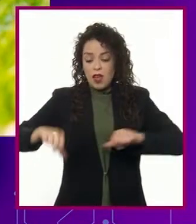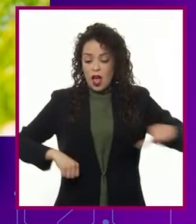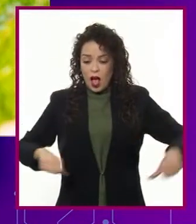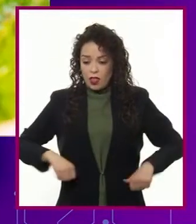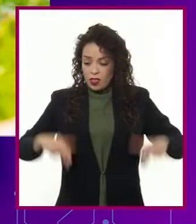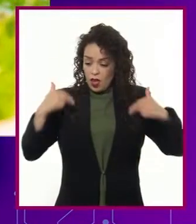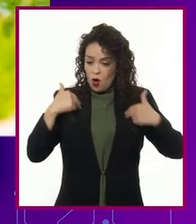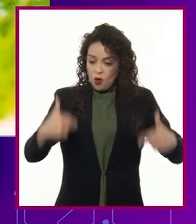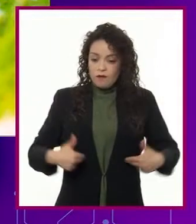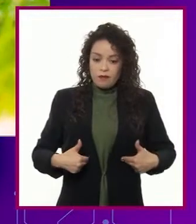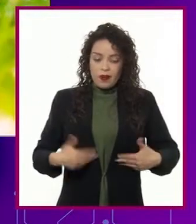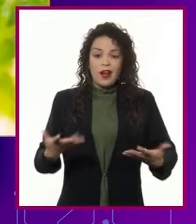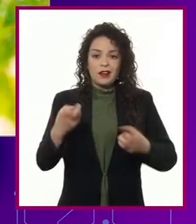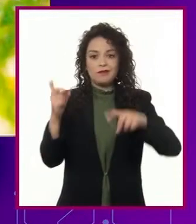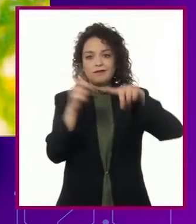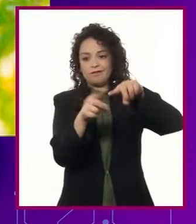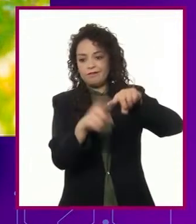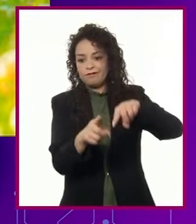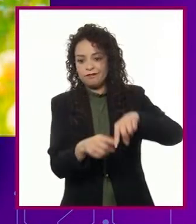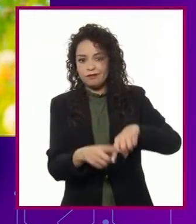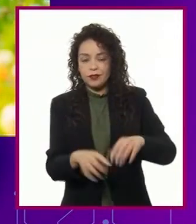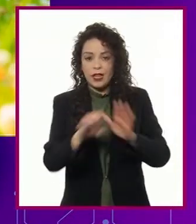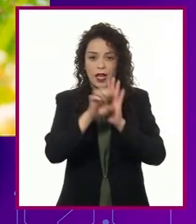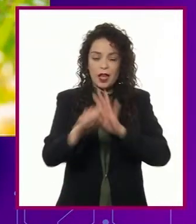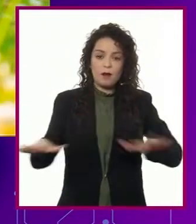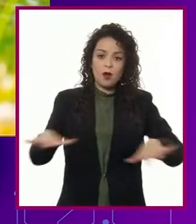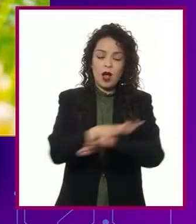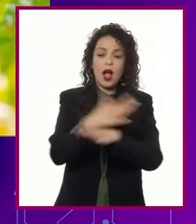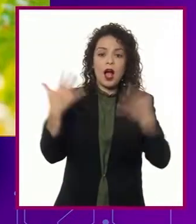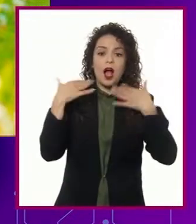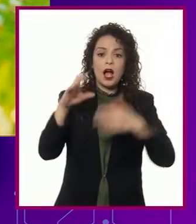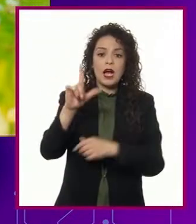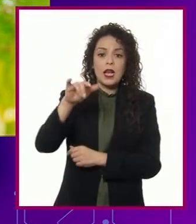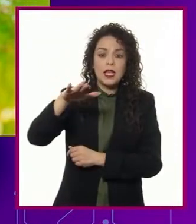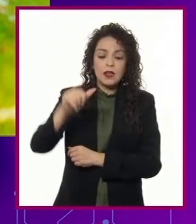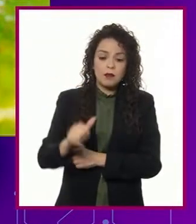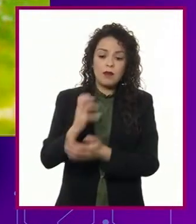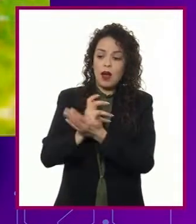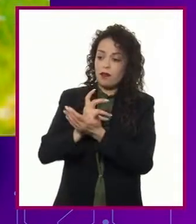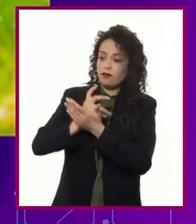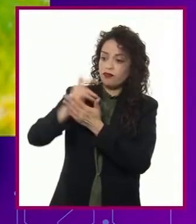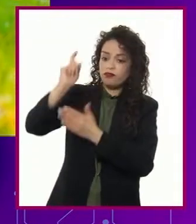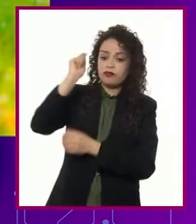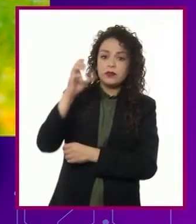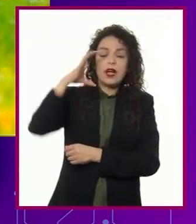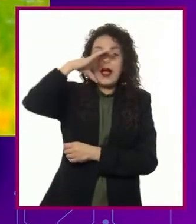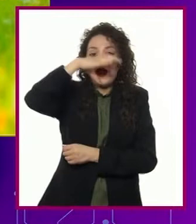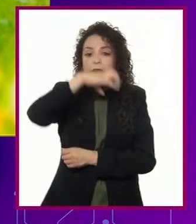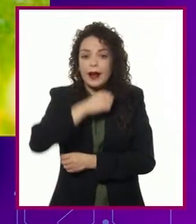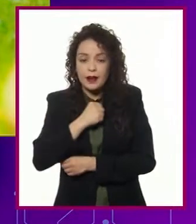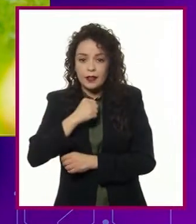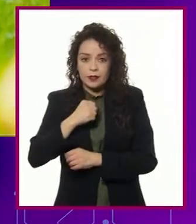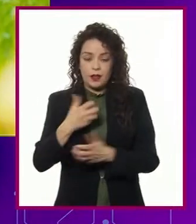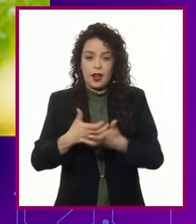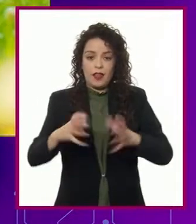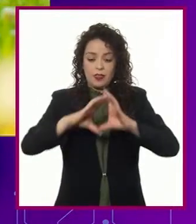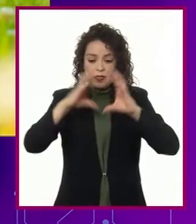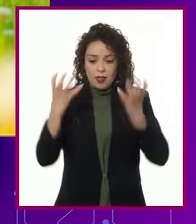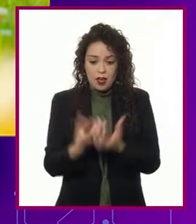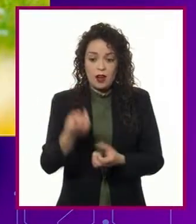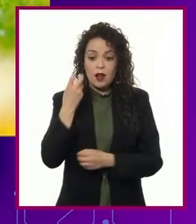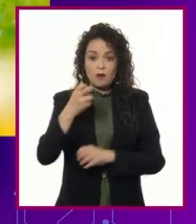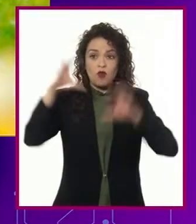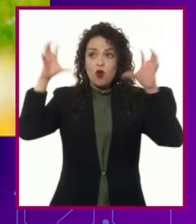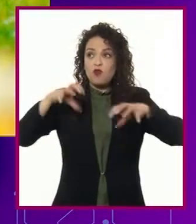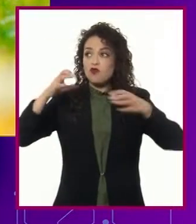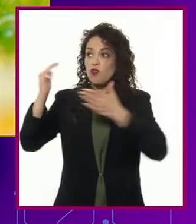humano. Un ejemplo de ello es el cambio climático que origina el incremento de la temperatura en el planeta, lo que hace que se retrasen las lluvias